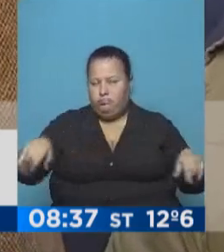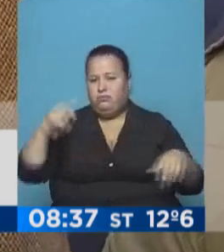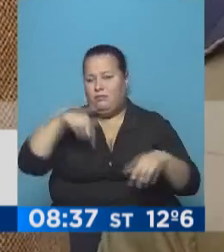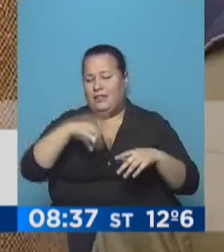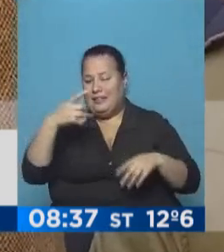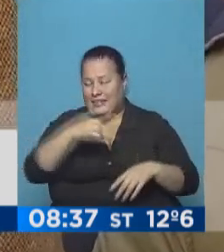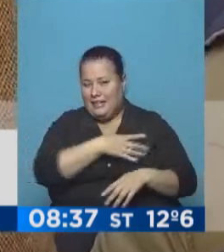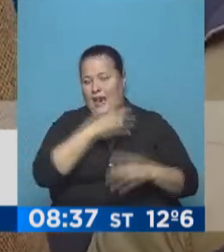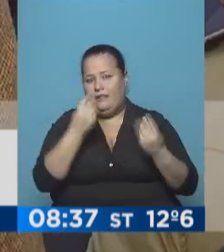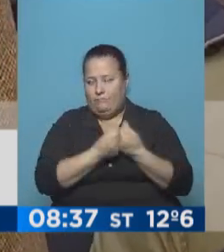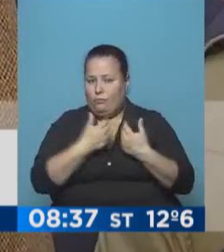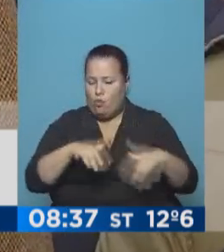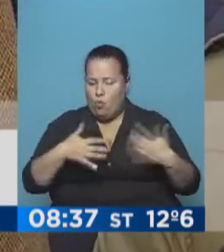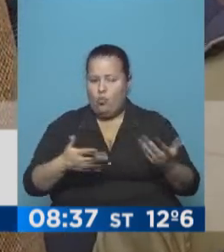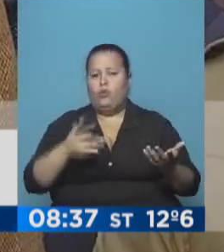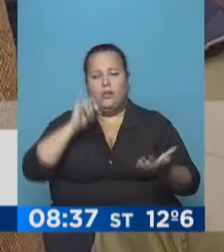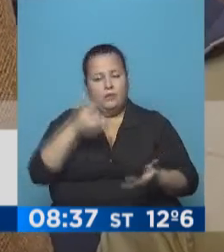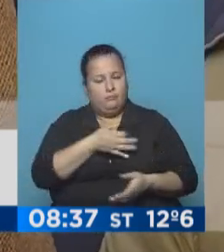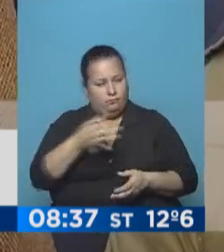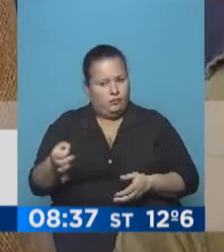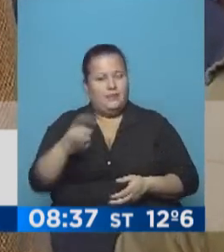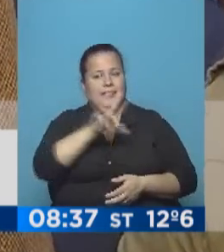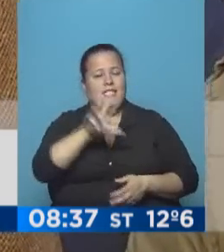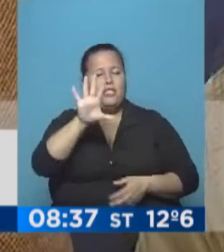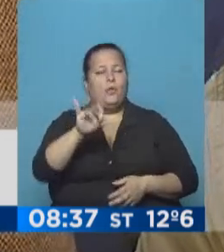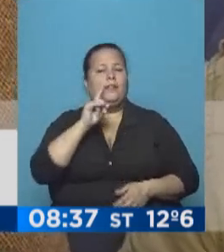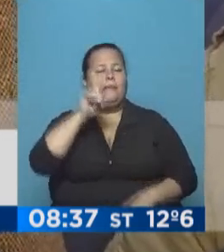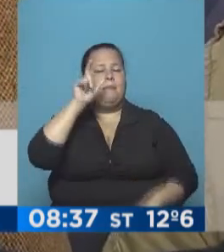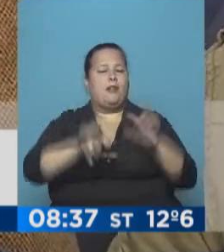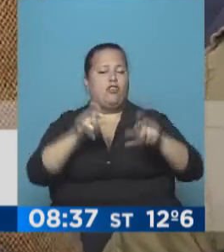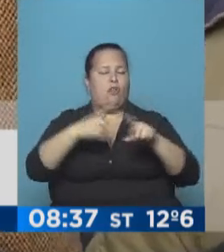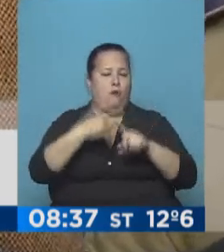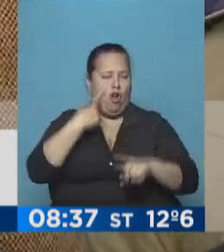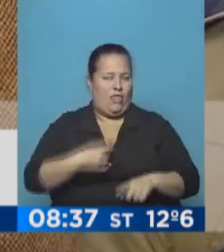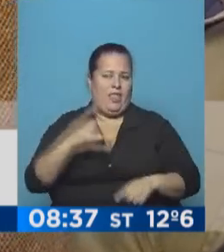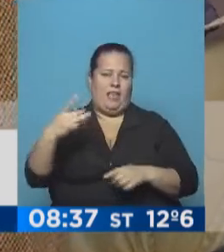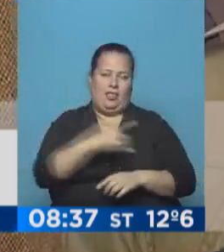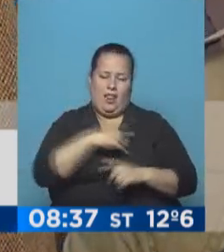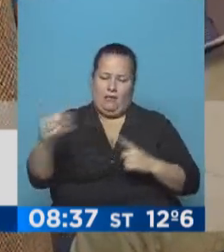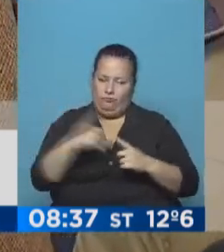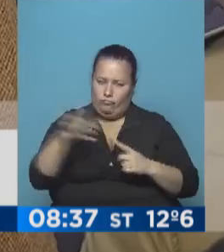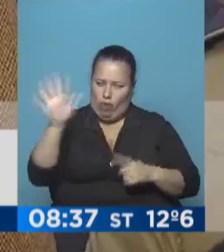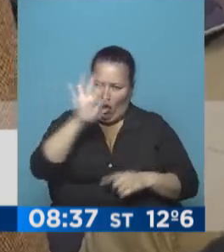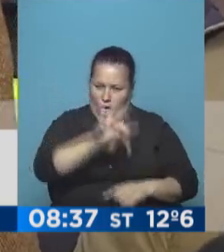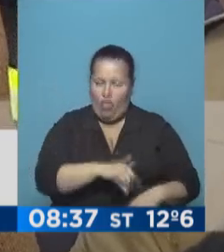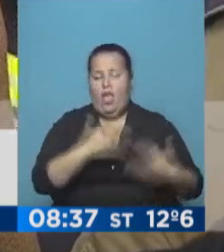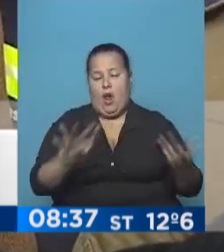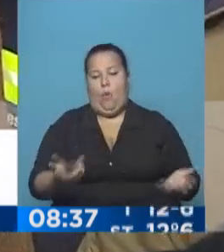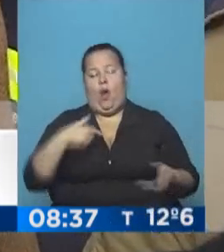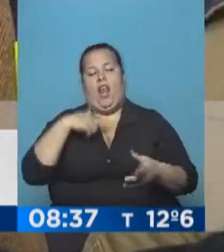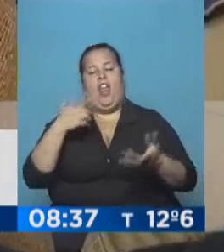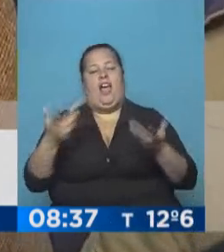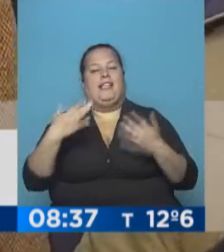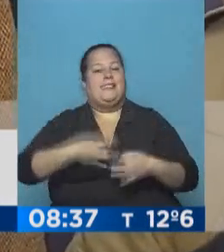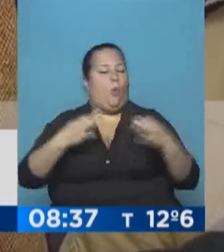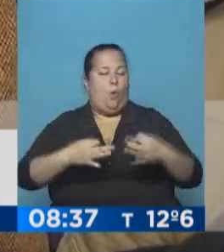en esta línea son muy importantes. Efectivamente, hay 350.000 personas por día que utilizan este servicio y obviamente las condiciones